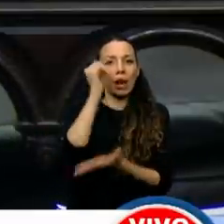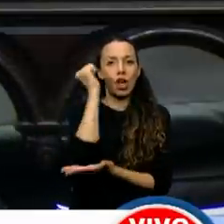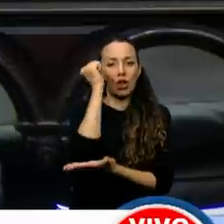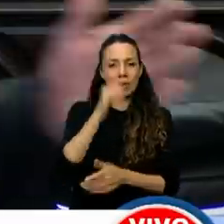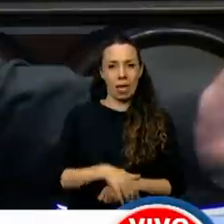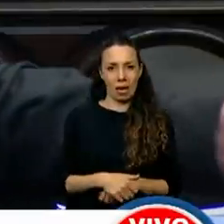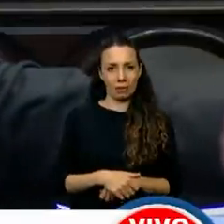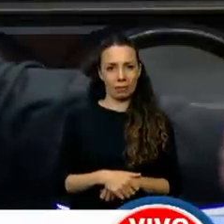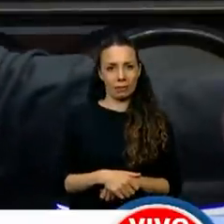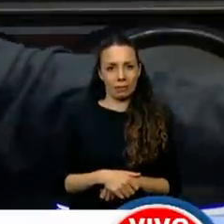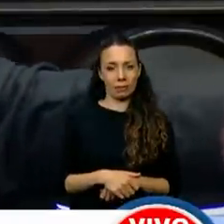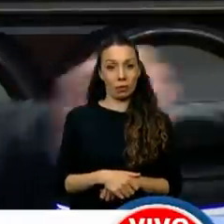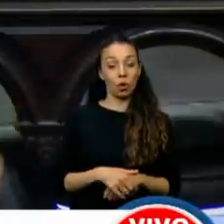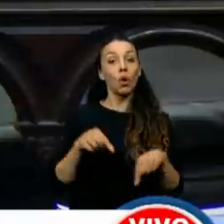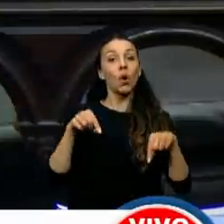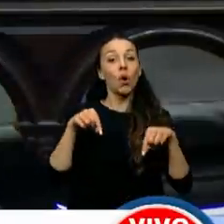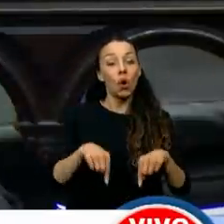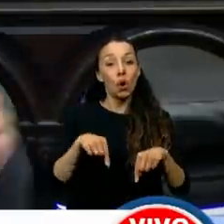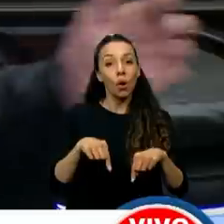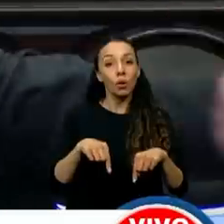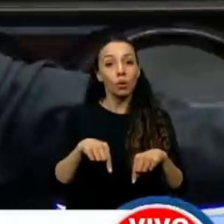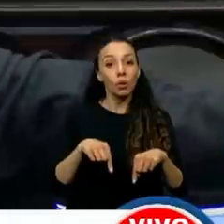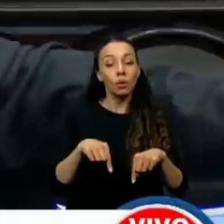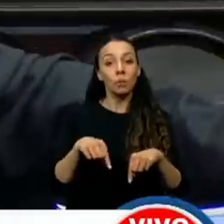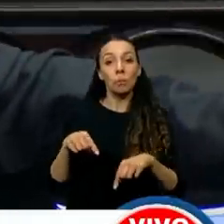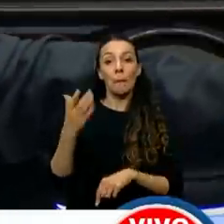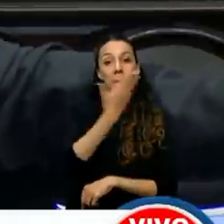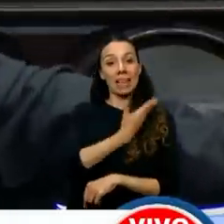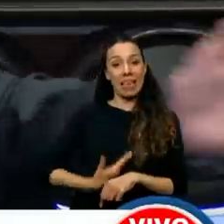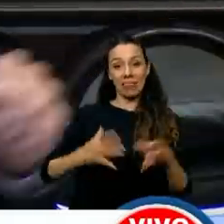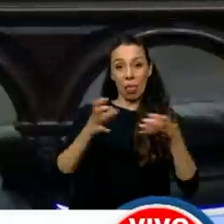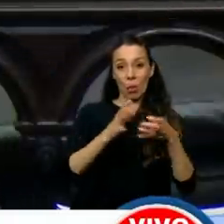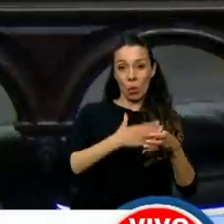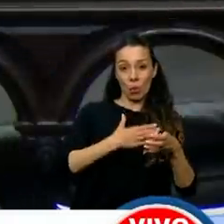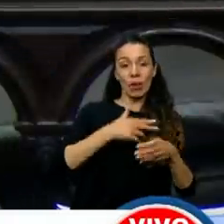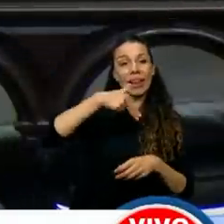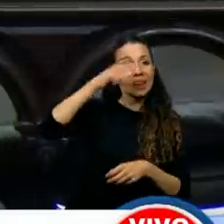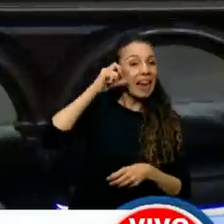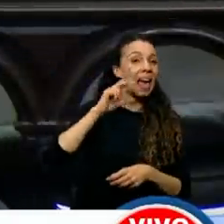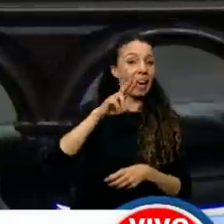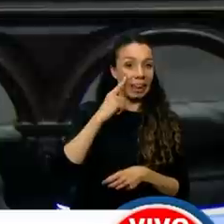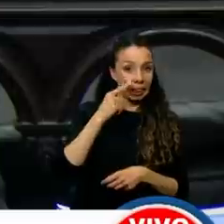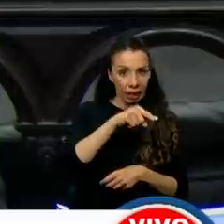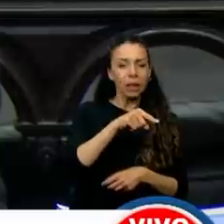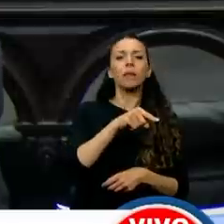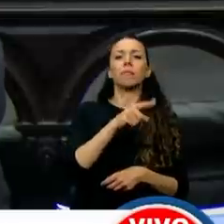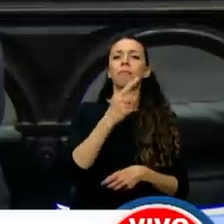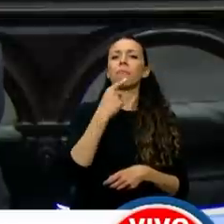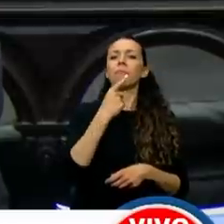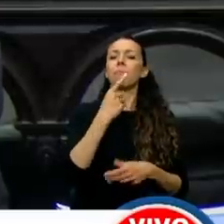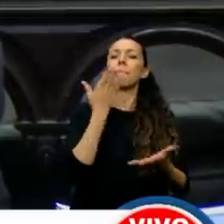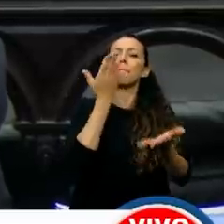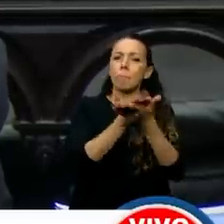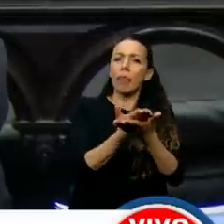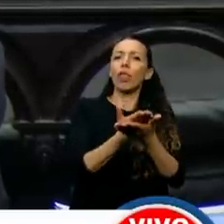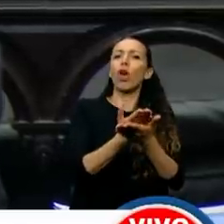hoy sin ir más lejos el presidente de mi bloque el diputado mario negri planteó nuevamente un cuarto intermedio